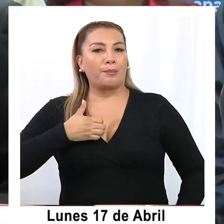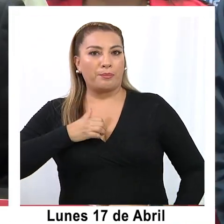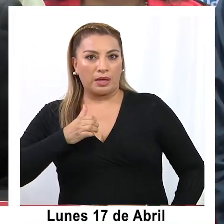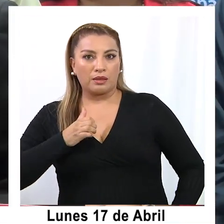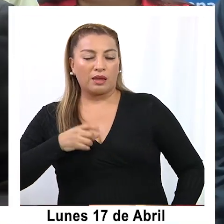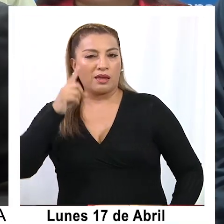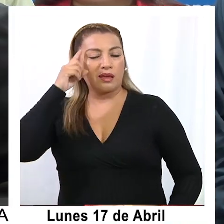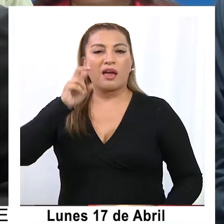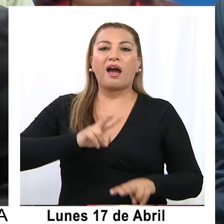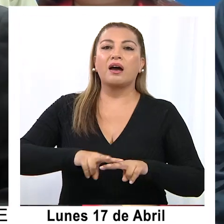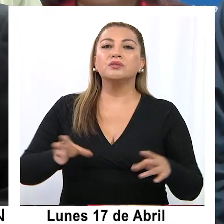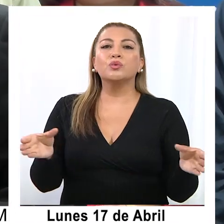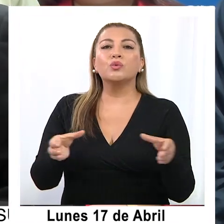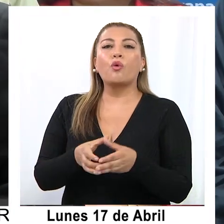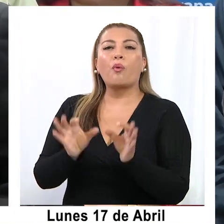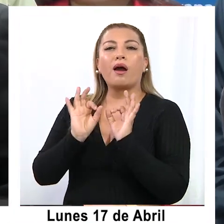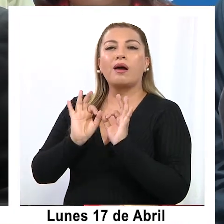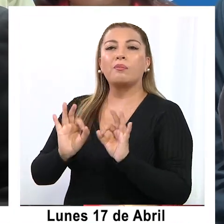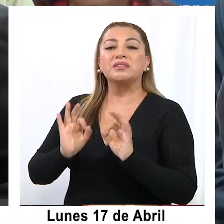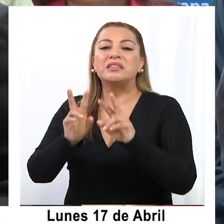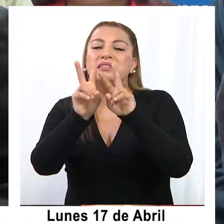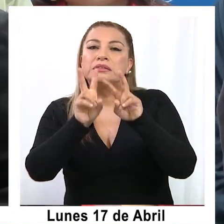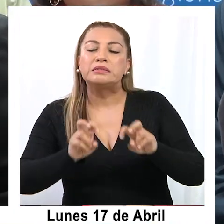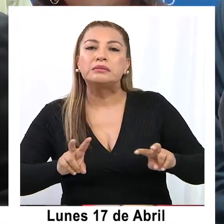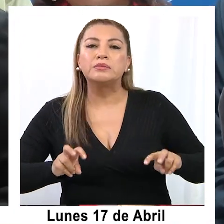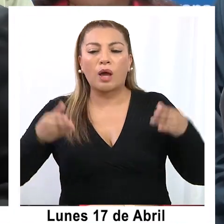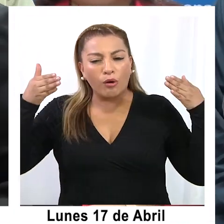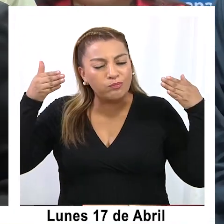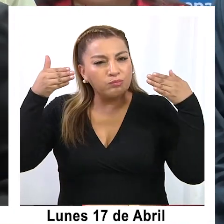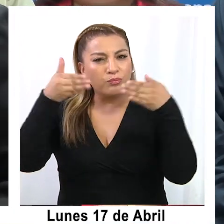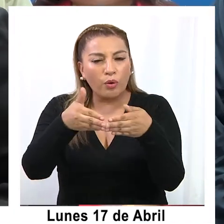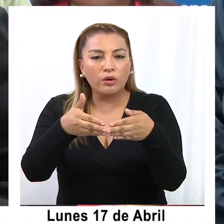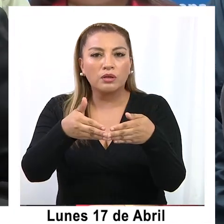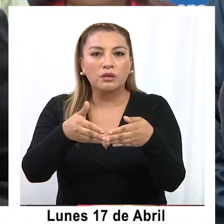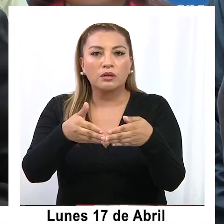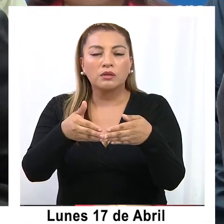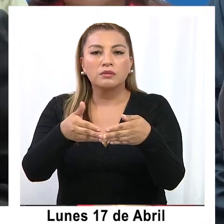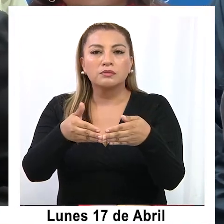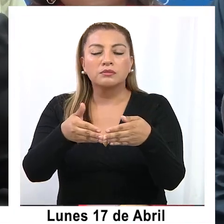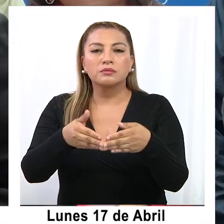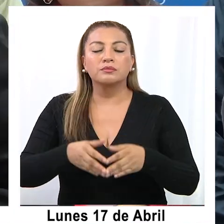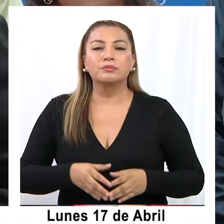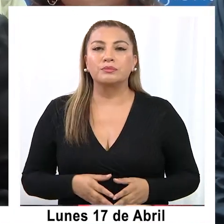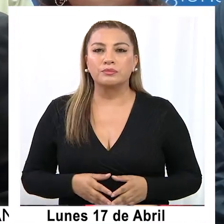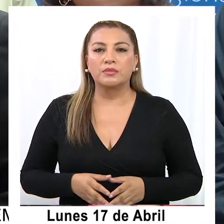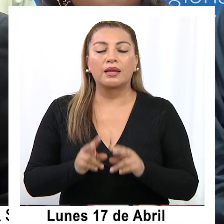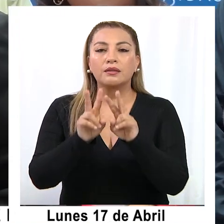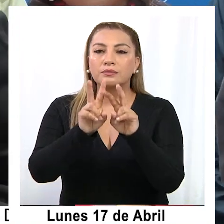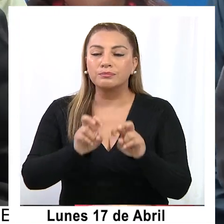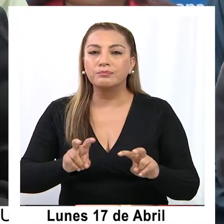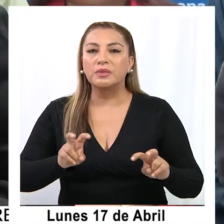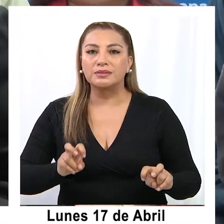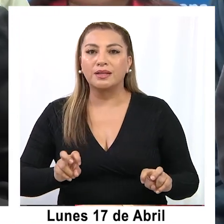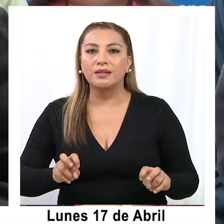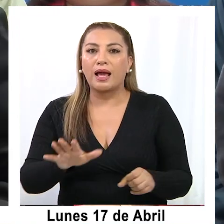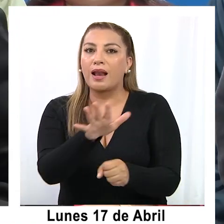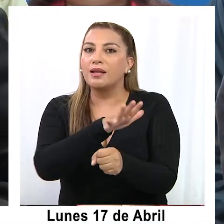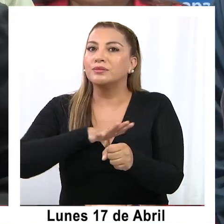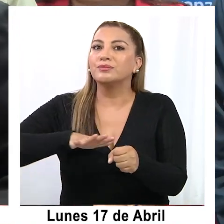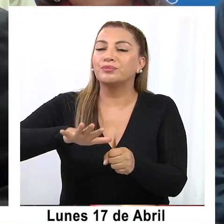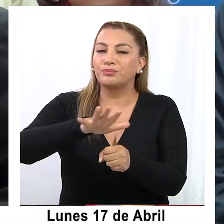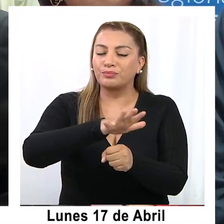creó un grupo especial de investigación que se abocó en forma exclusiva a la investigación de estos hechos,